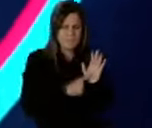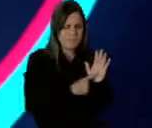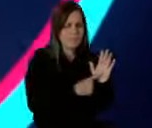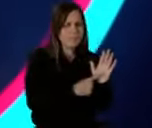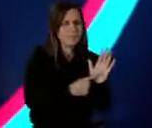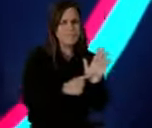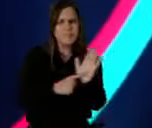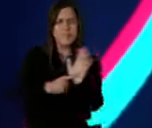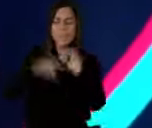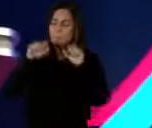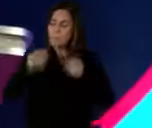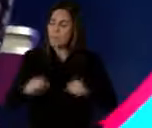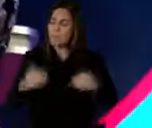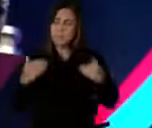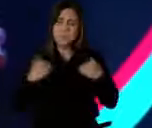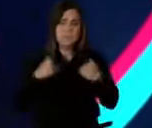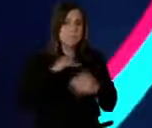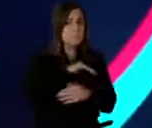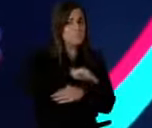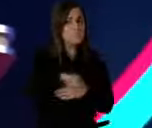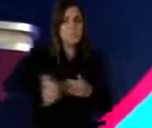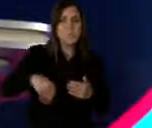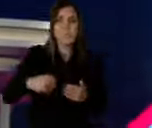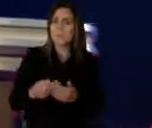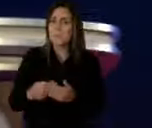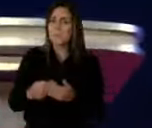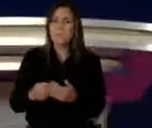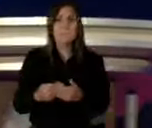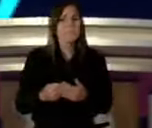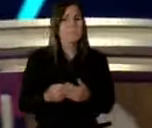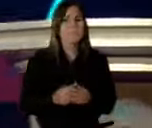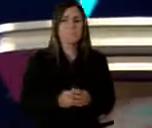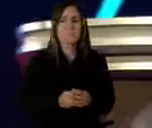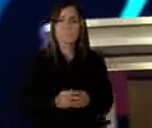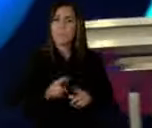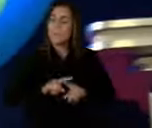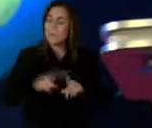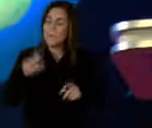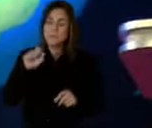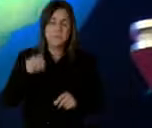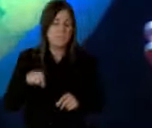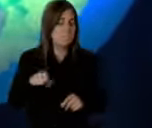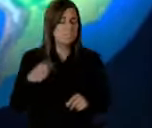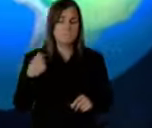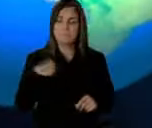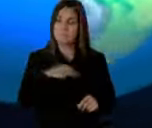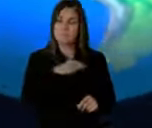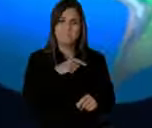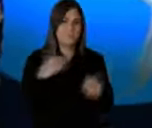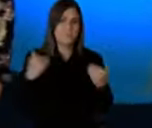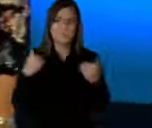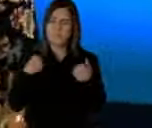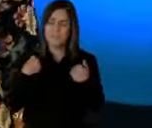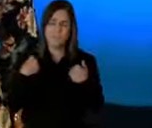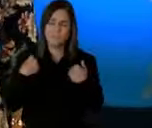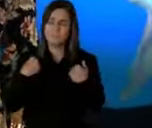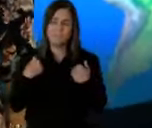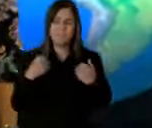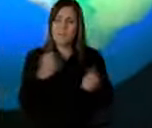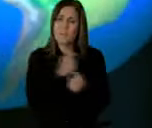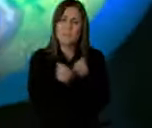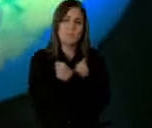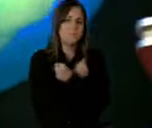tener todos los dones, toda la ciencia, conocer todos los tiempos, pero si no tenemos amor, no tenemos nada.